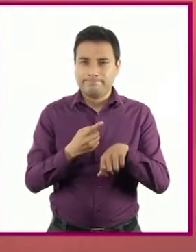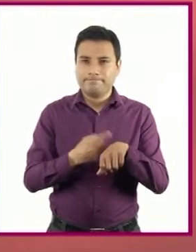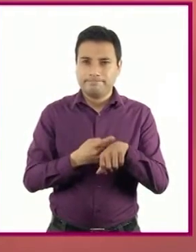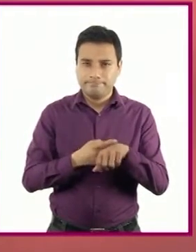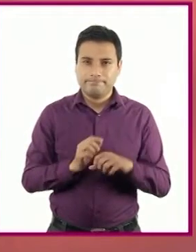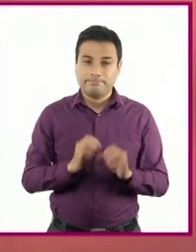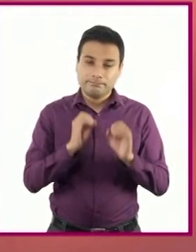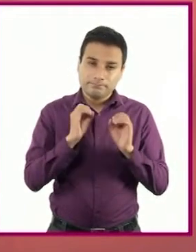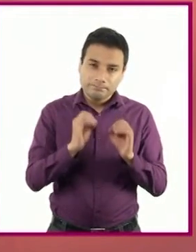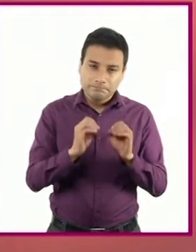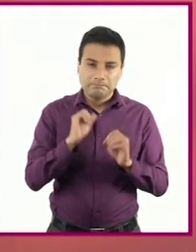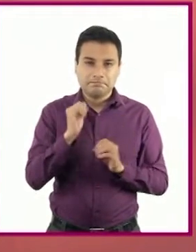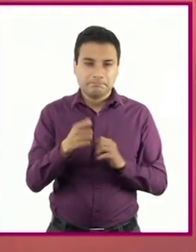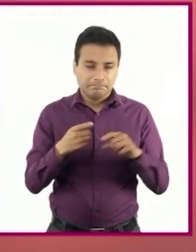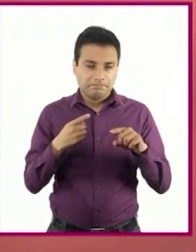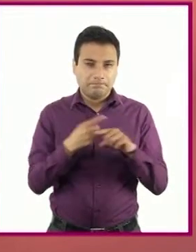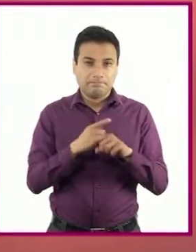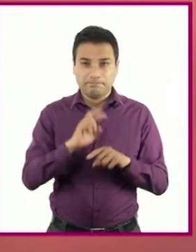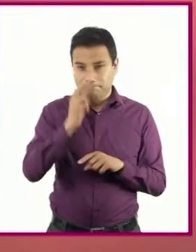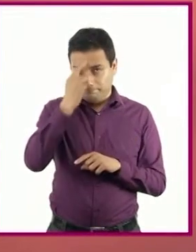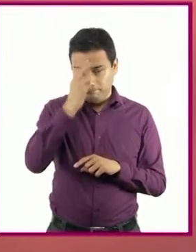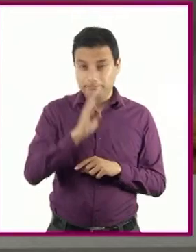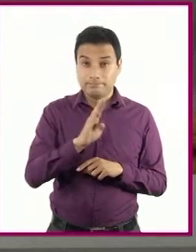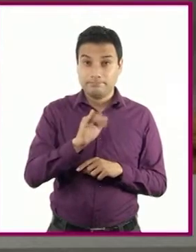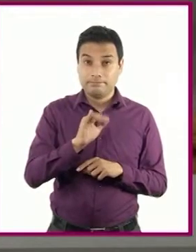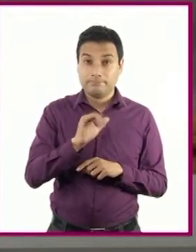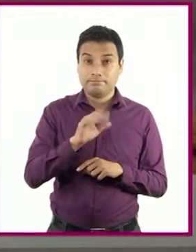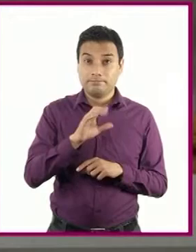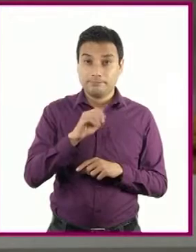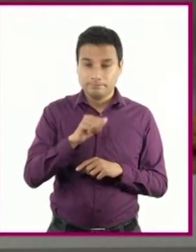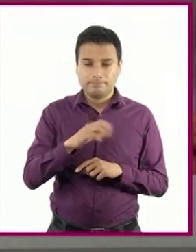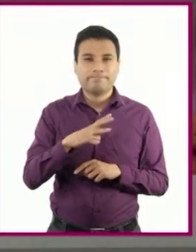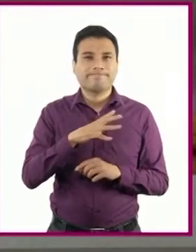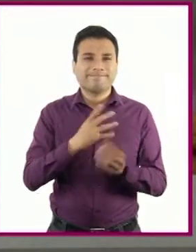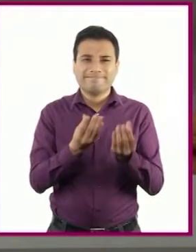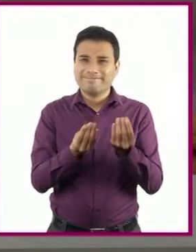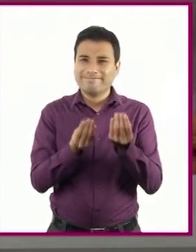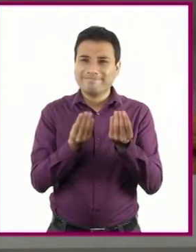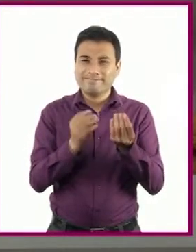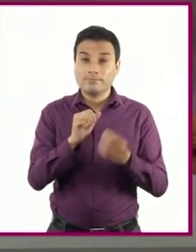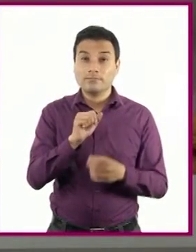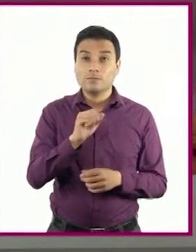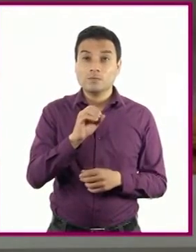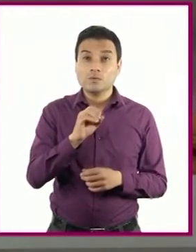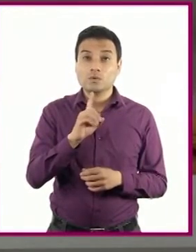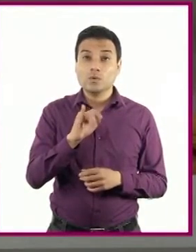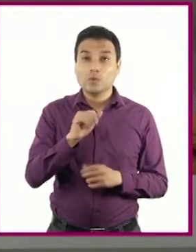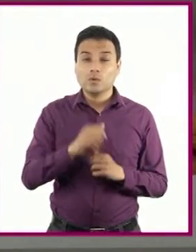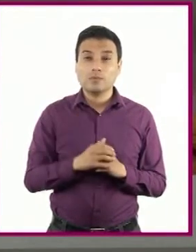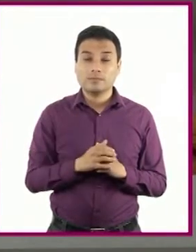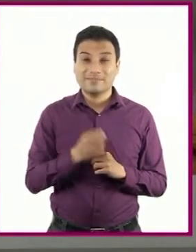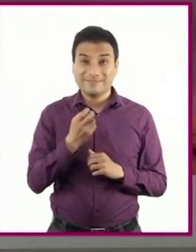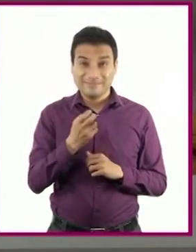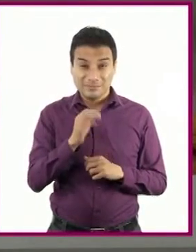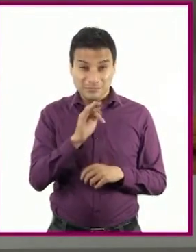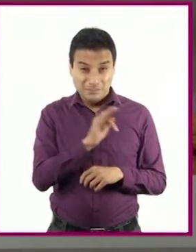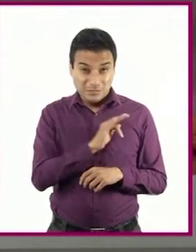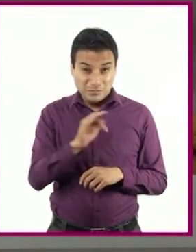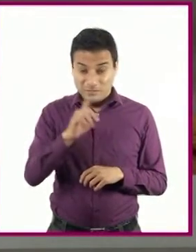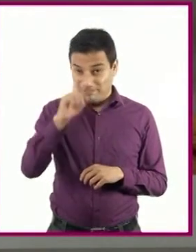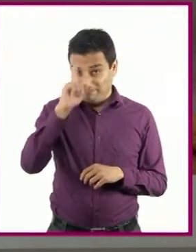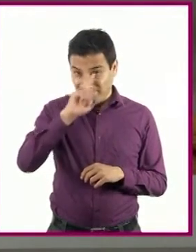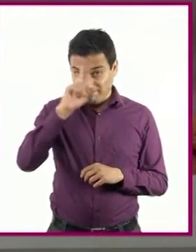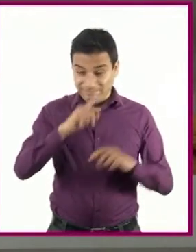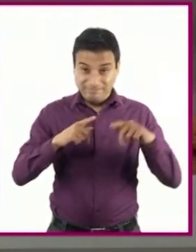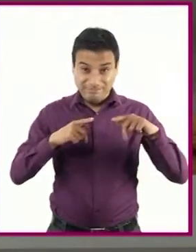Además, hay que tener en cuenta que el bicarbonato de sodio posee elevado contenido de sodio y su uso no es recomendable en personas